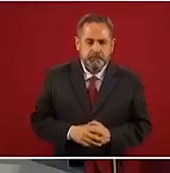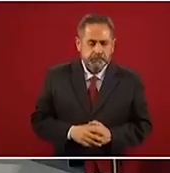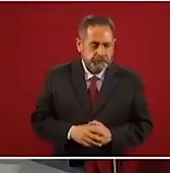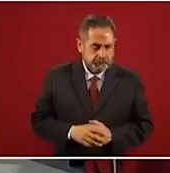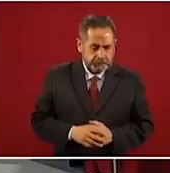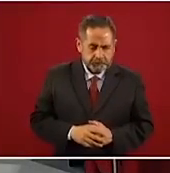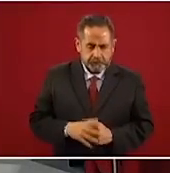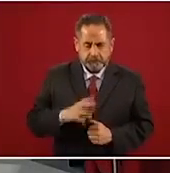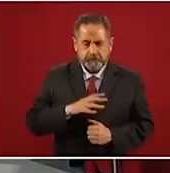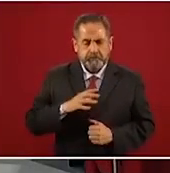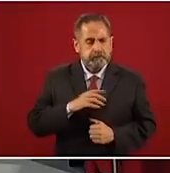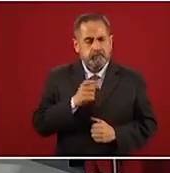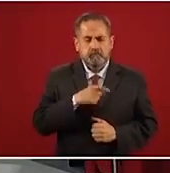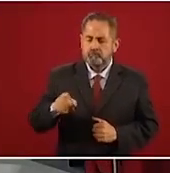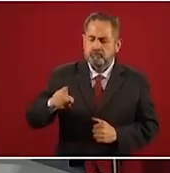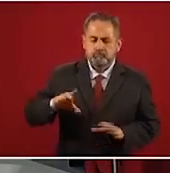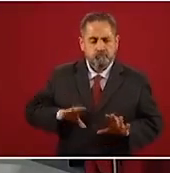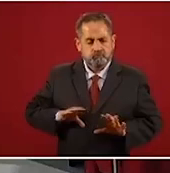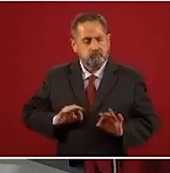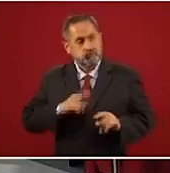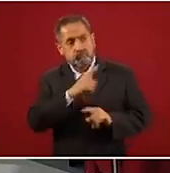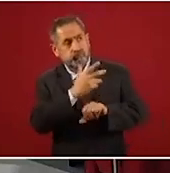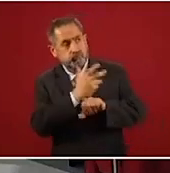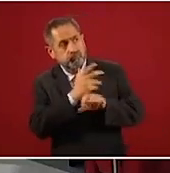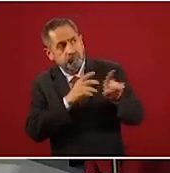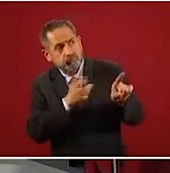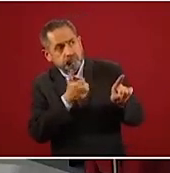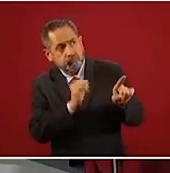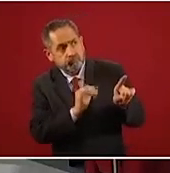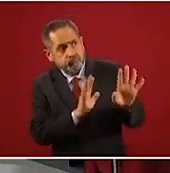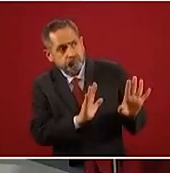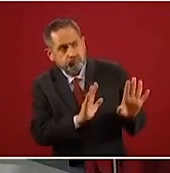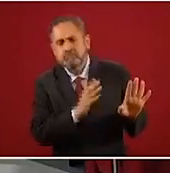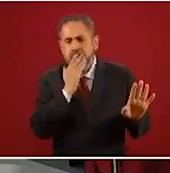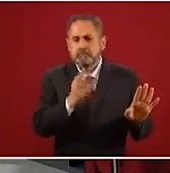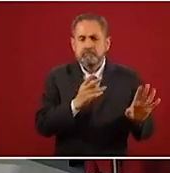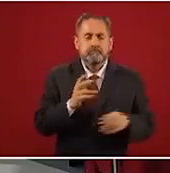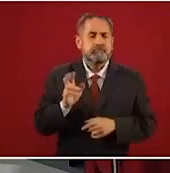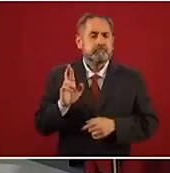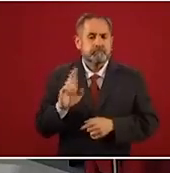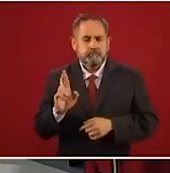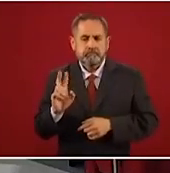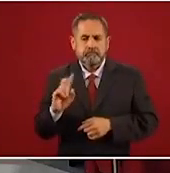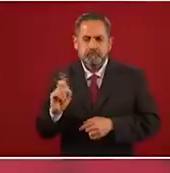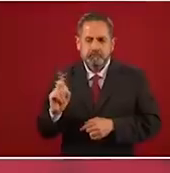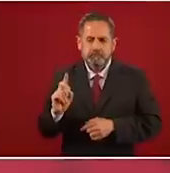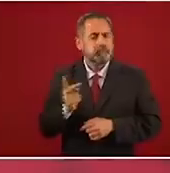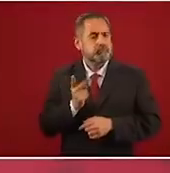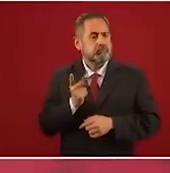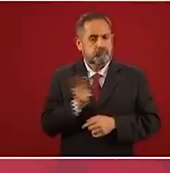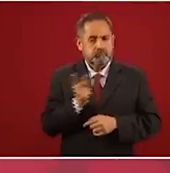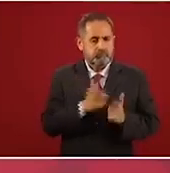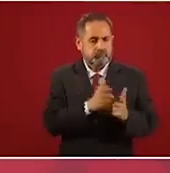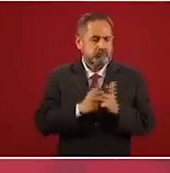una actitud en Estados Unidos, yo diría de los dos partidos, el Partido Republicano, el